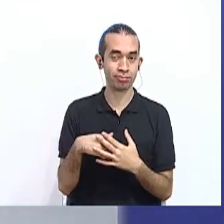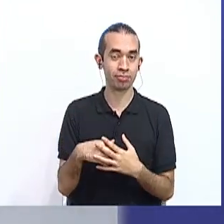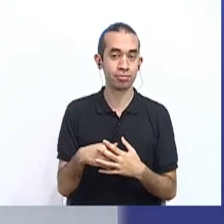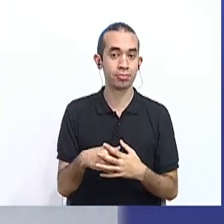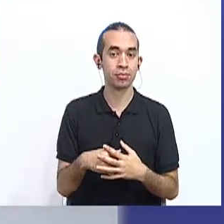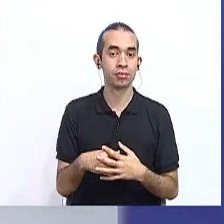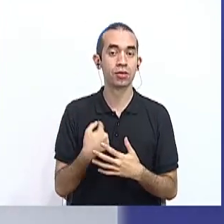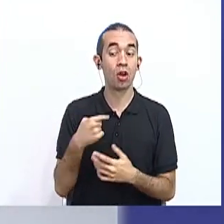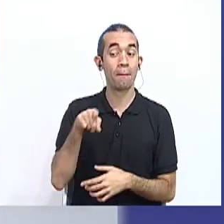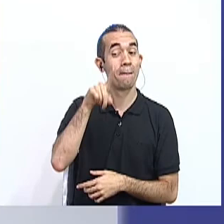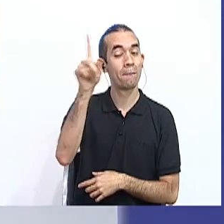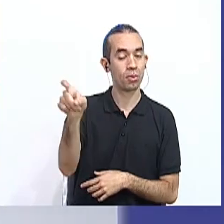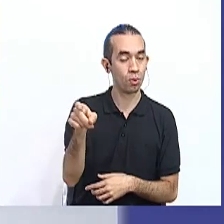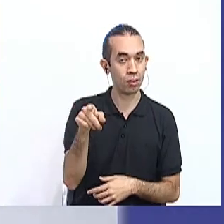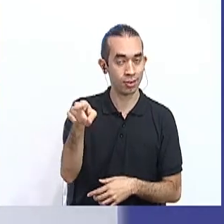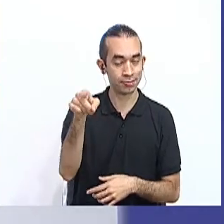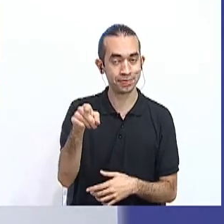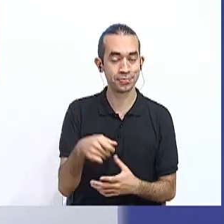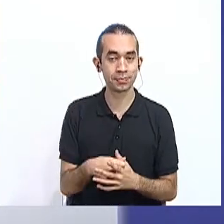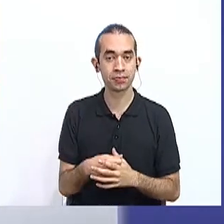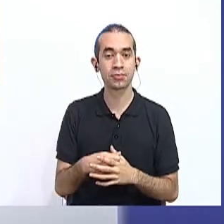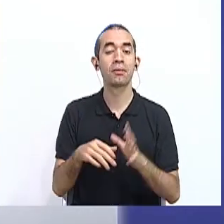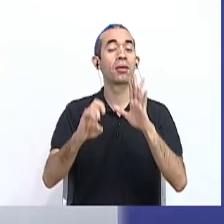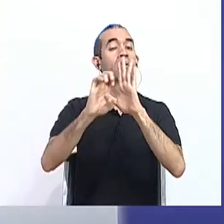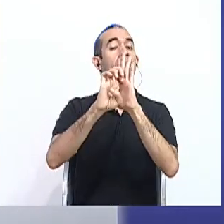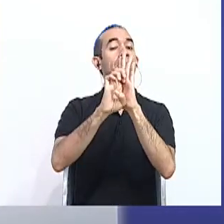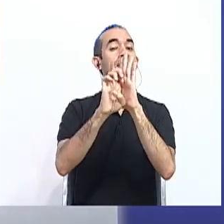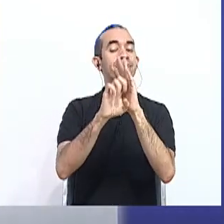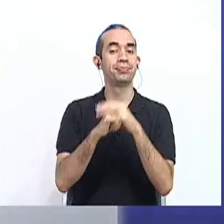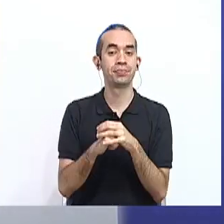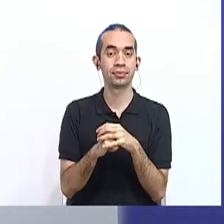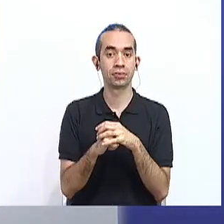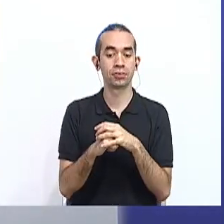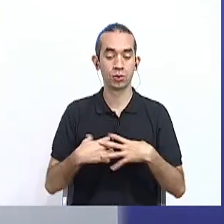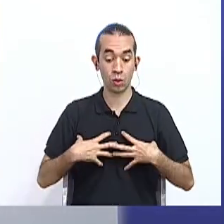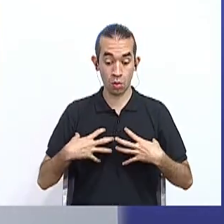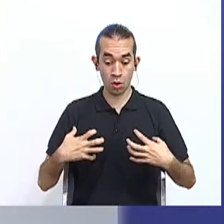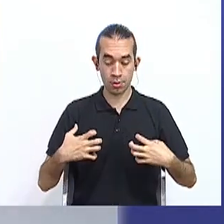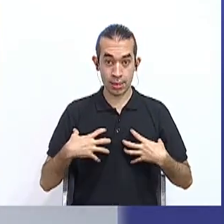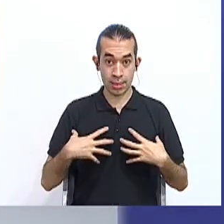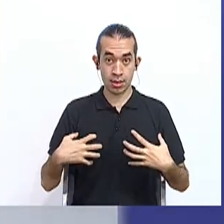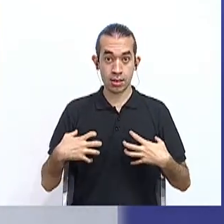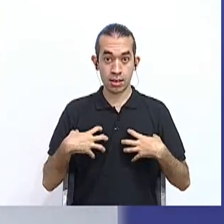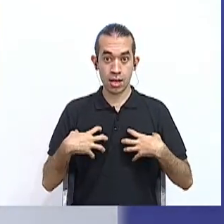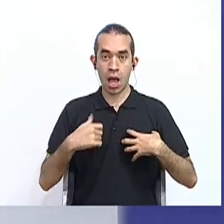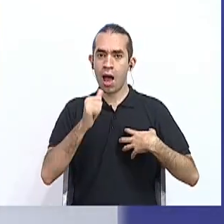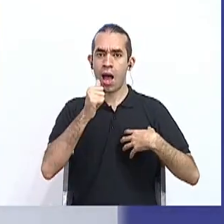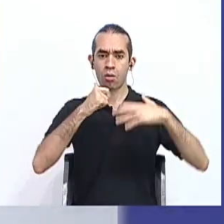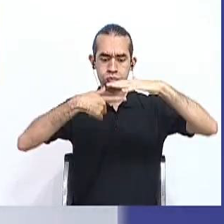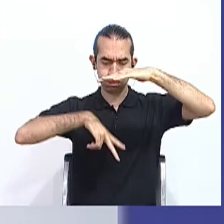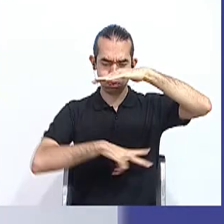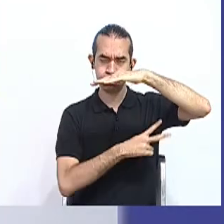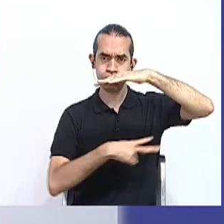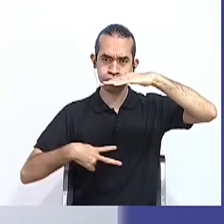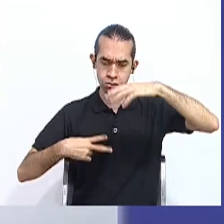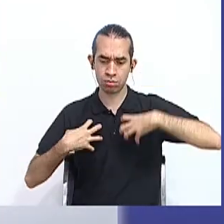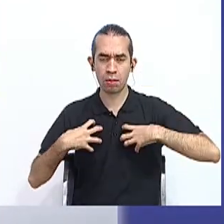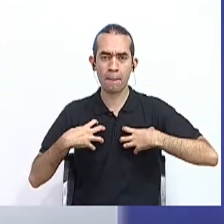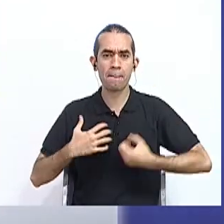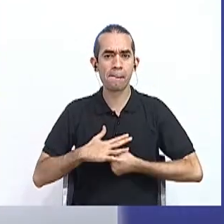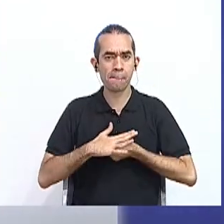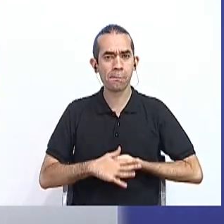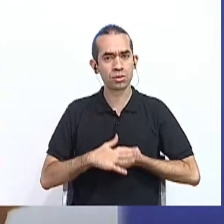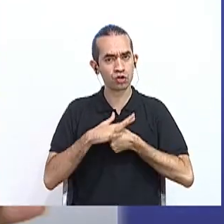Le pregunté a Kevin que qué pasa con los pulmones cuando están bajo el agua. ¿Qué pasa con esa